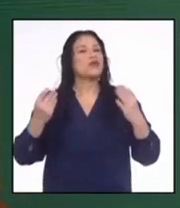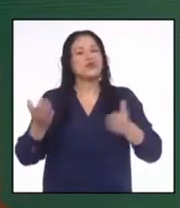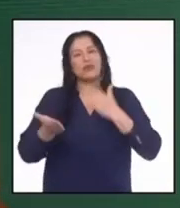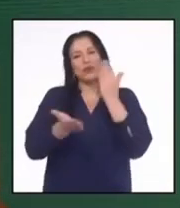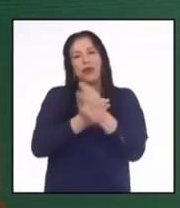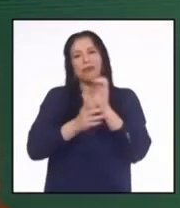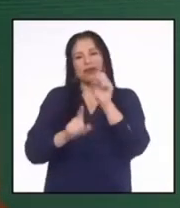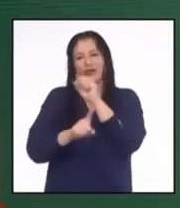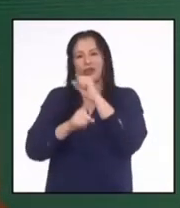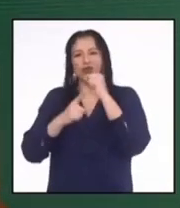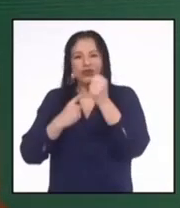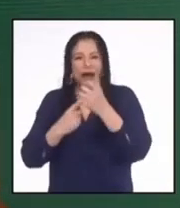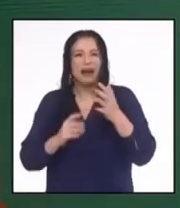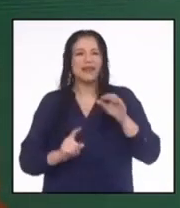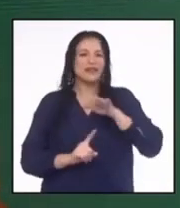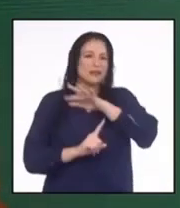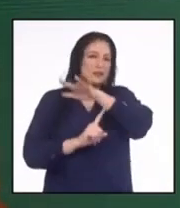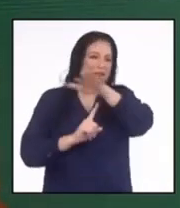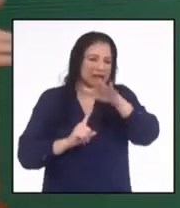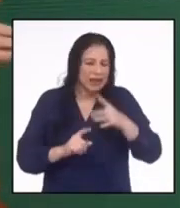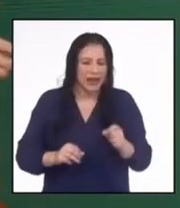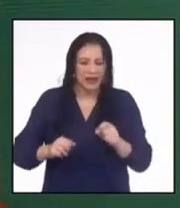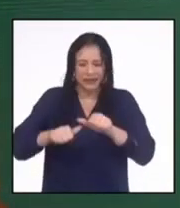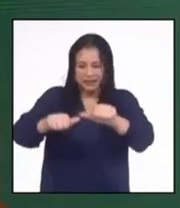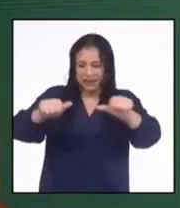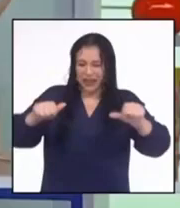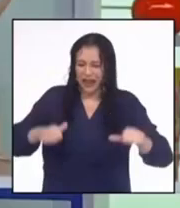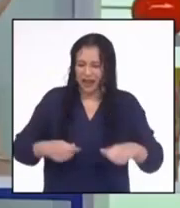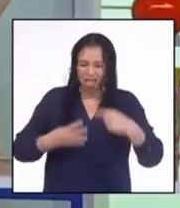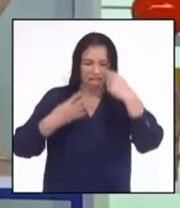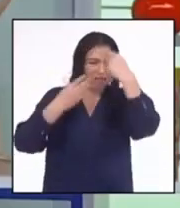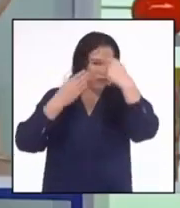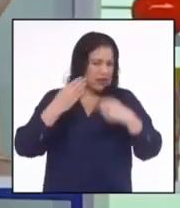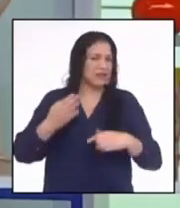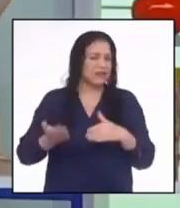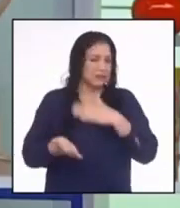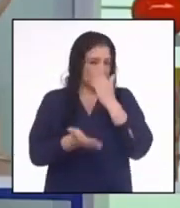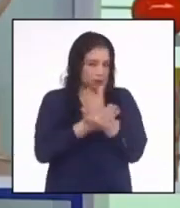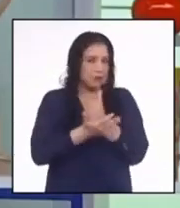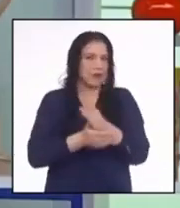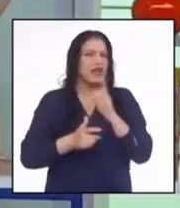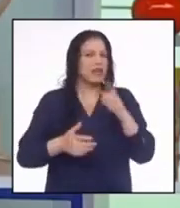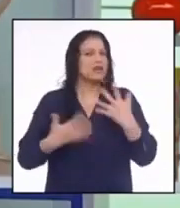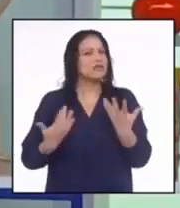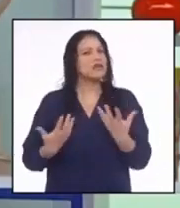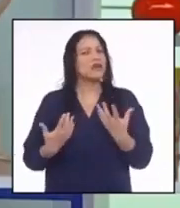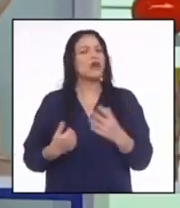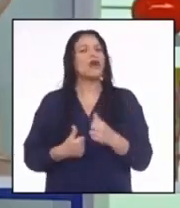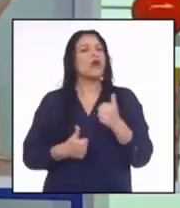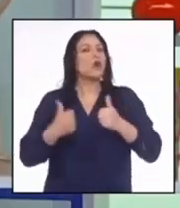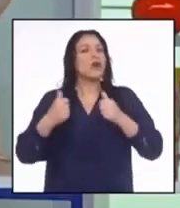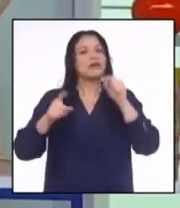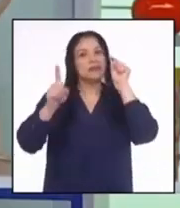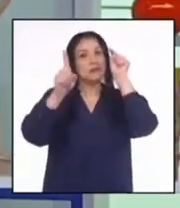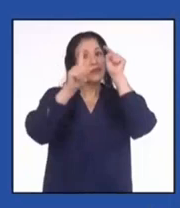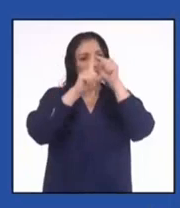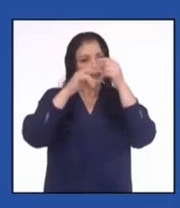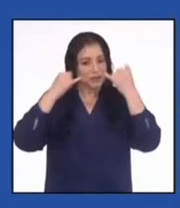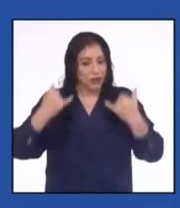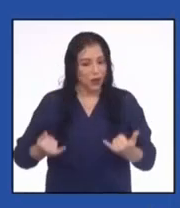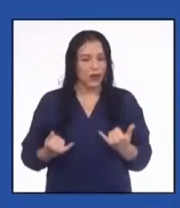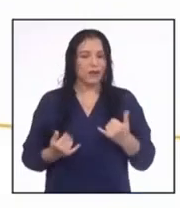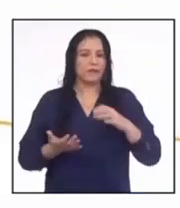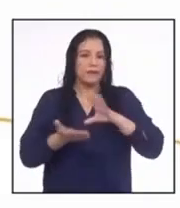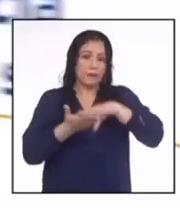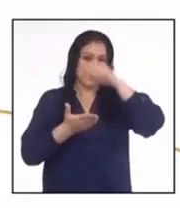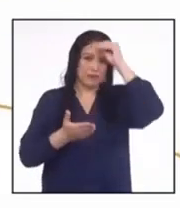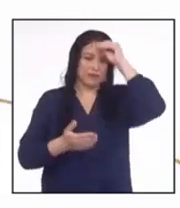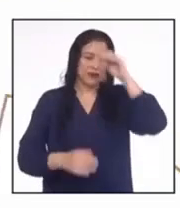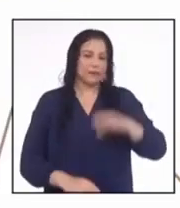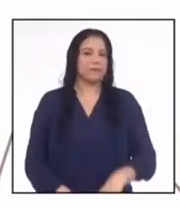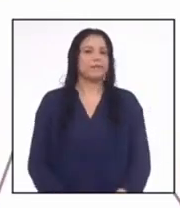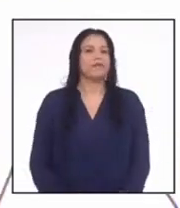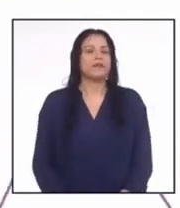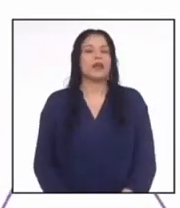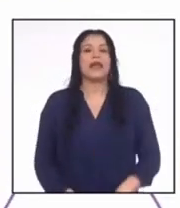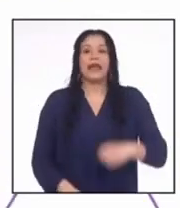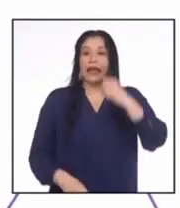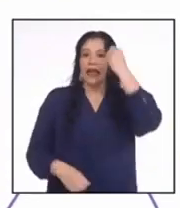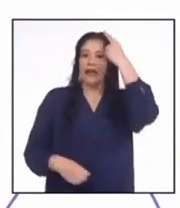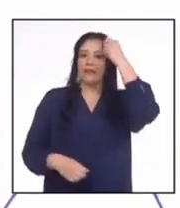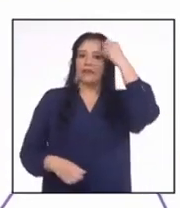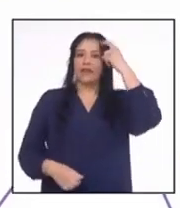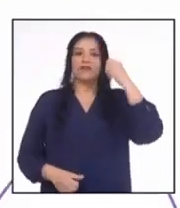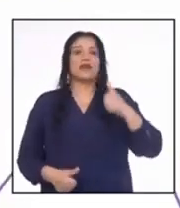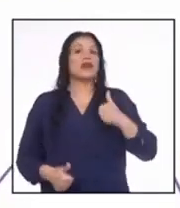sociales, ambientales, territoriales, entre otros. Esto coincide con el propósito de aprendizaje. Comprender